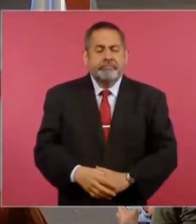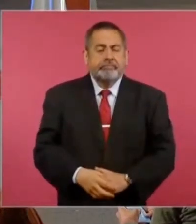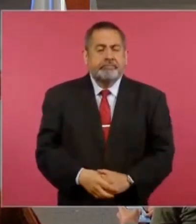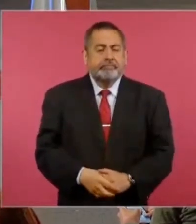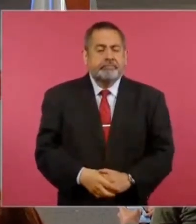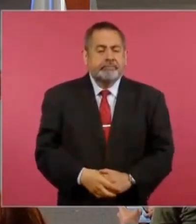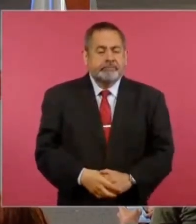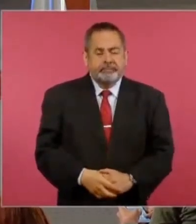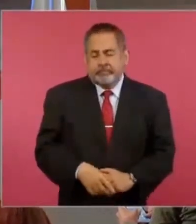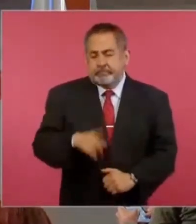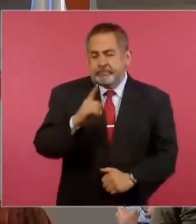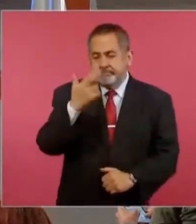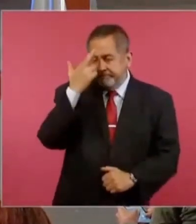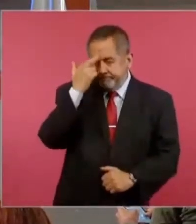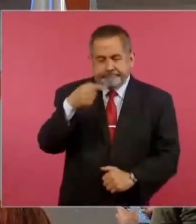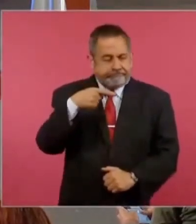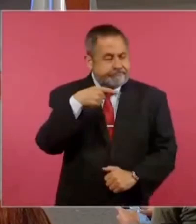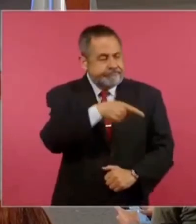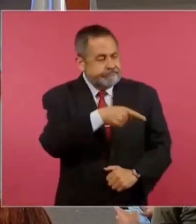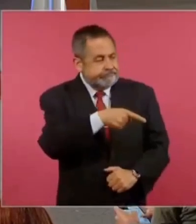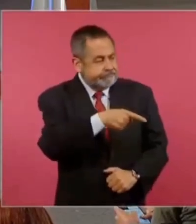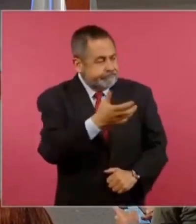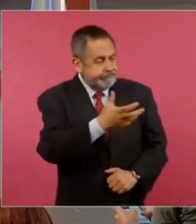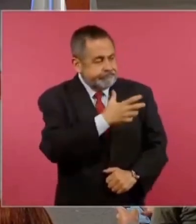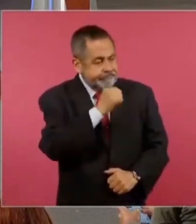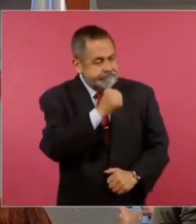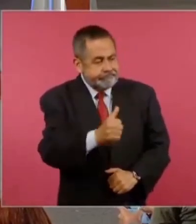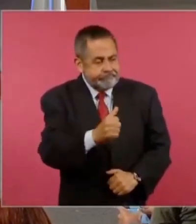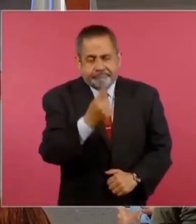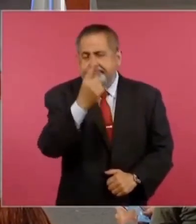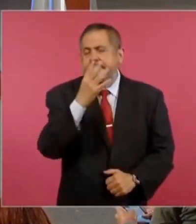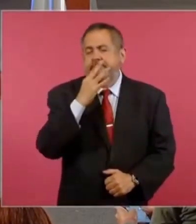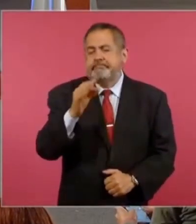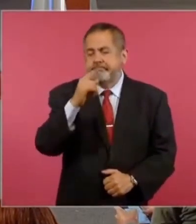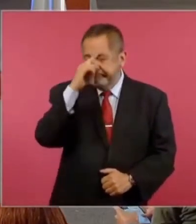Por una razón muy sencilla.